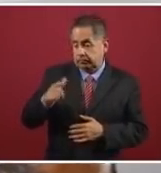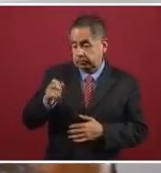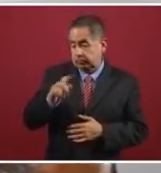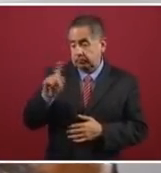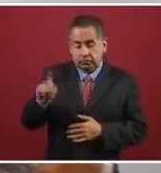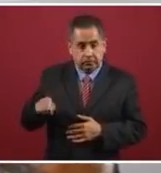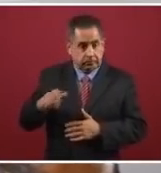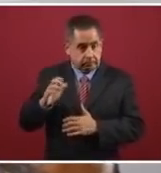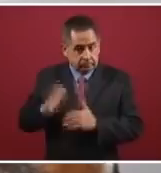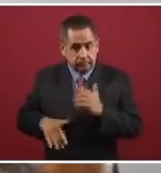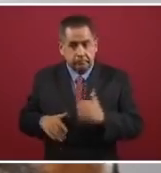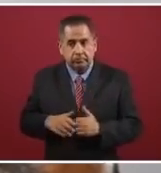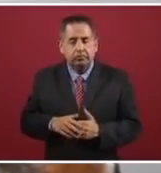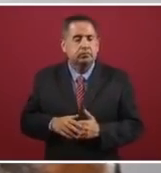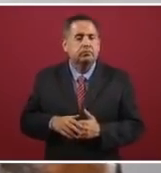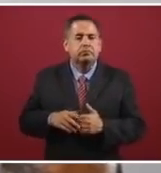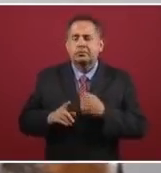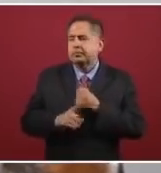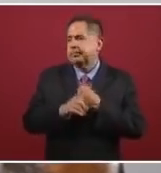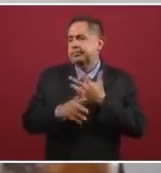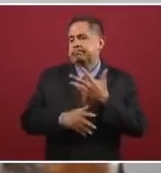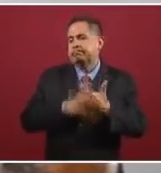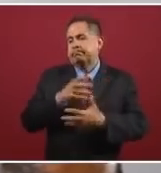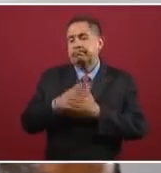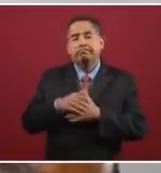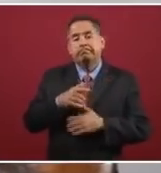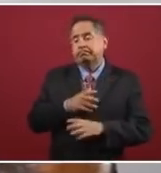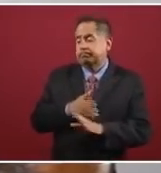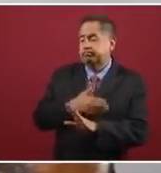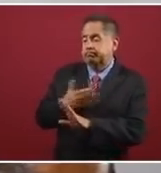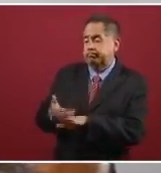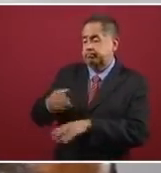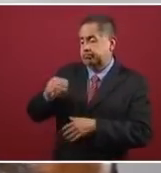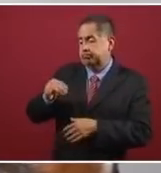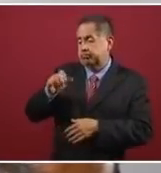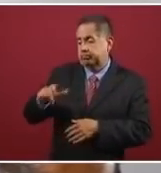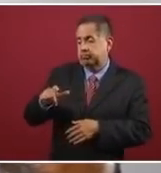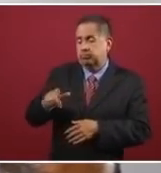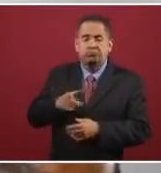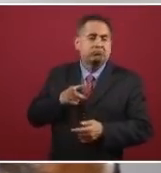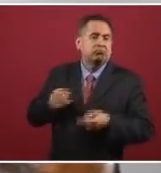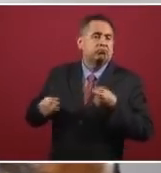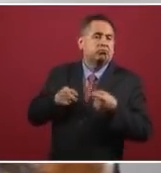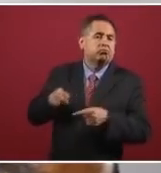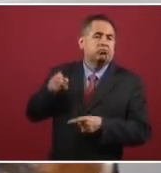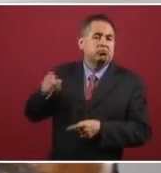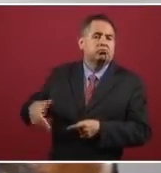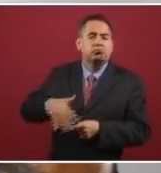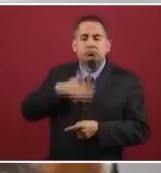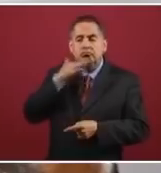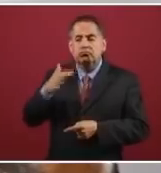de todas maneras, se desata una campaña en contra de Manuel González, acusándolo de corrupción.